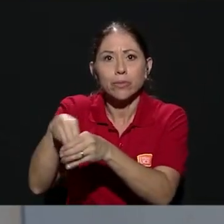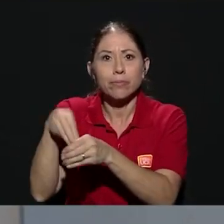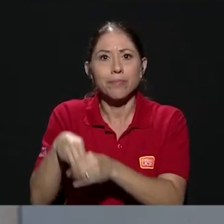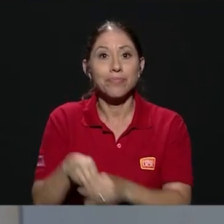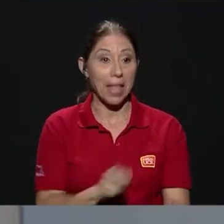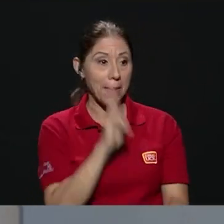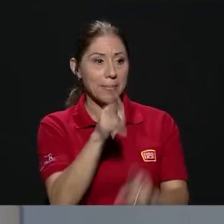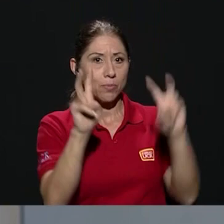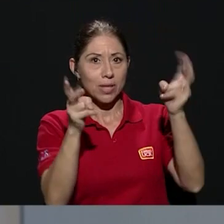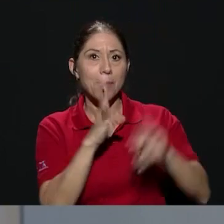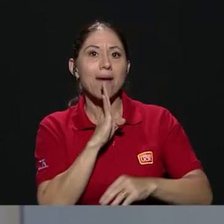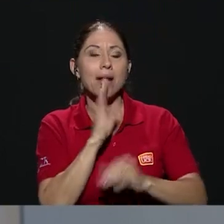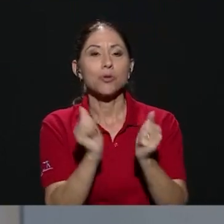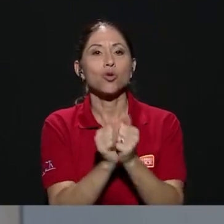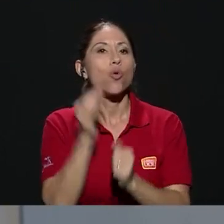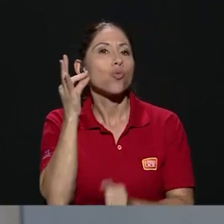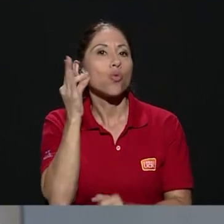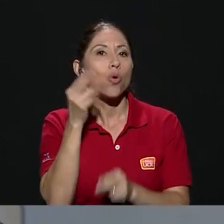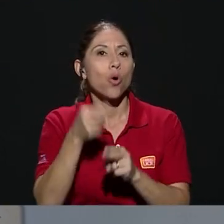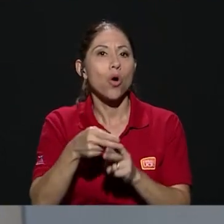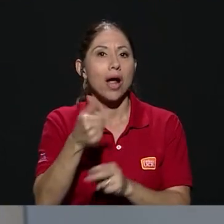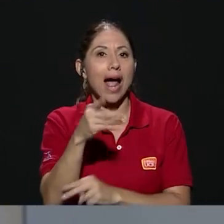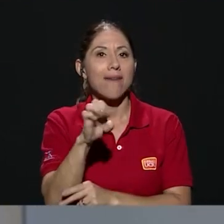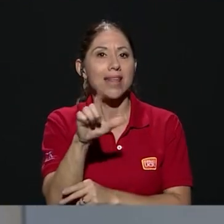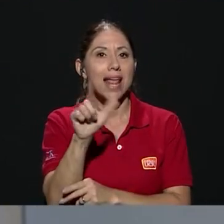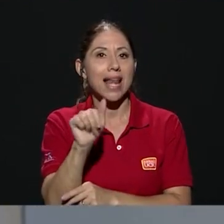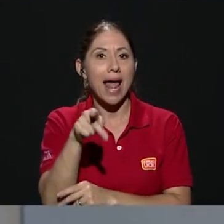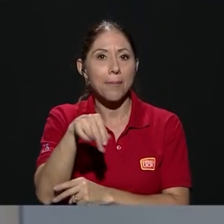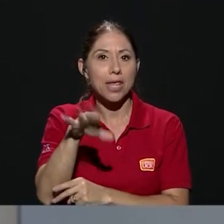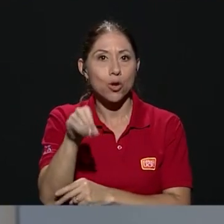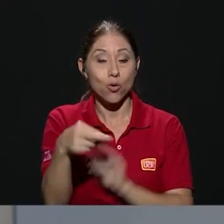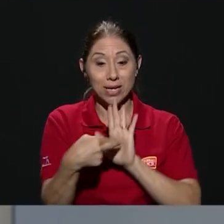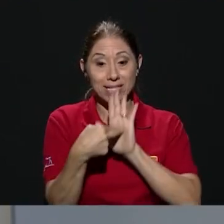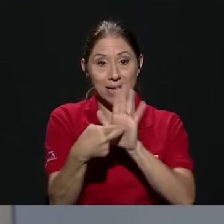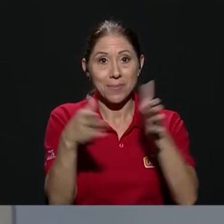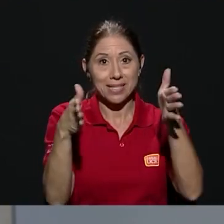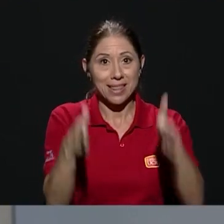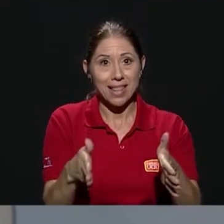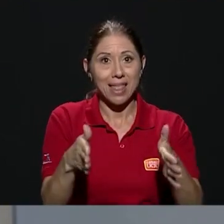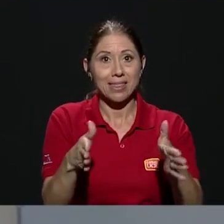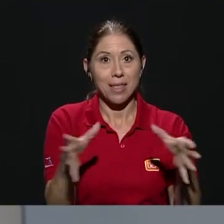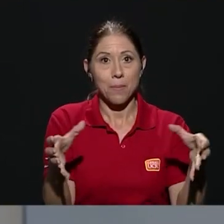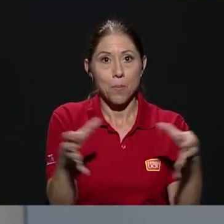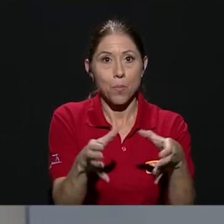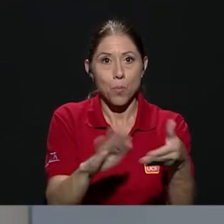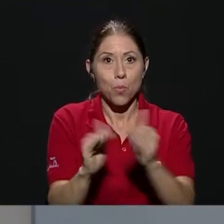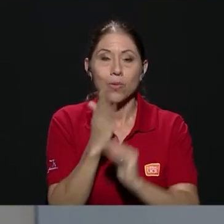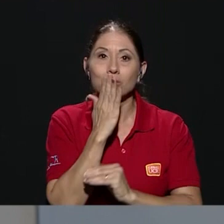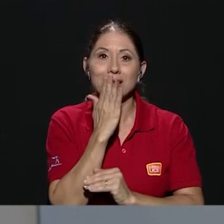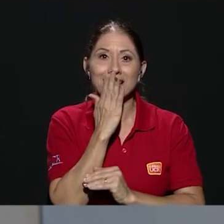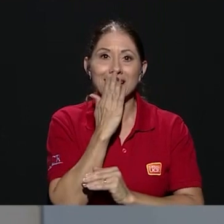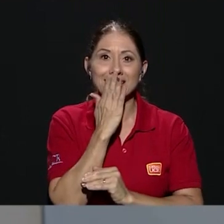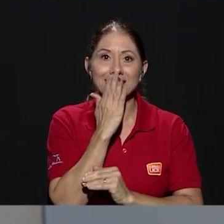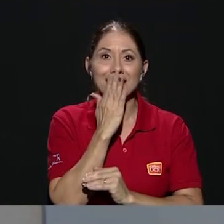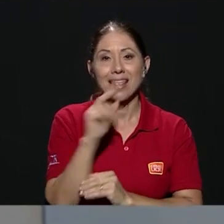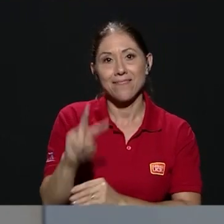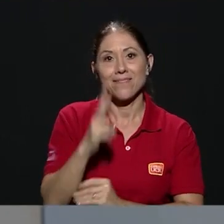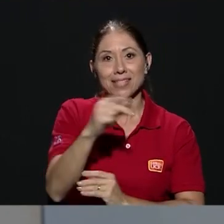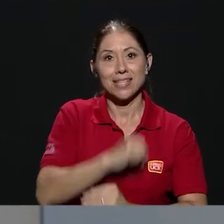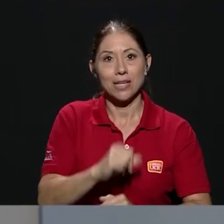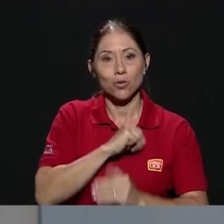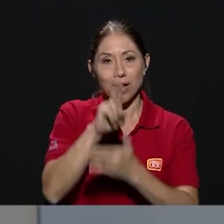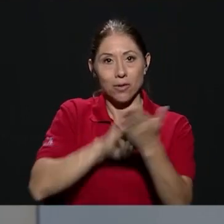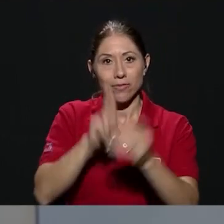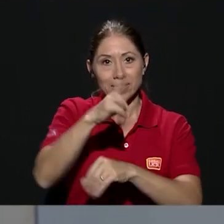ese mismo tema conversamos con Gabriela Pino, quien es representante del Plan para Pueblos Indígenas de la Vicerrectoría de Investigación de la Universidad Nacional. quien